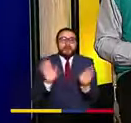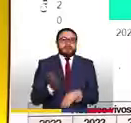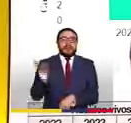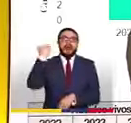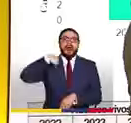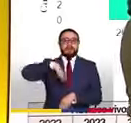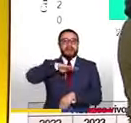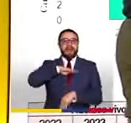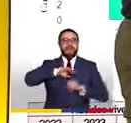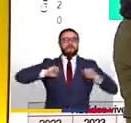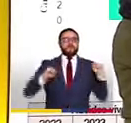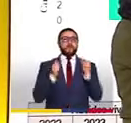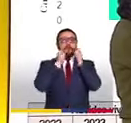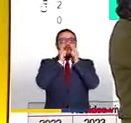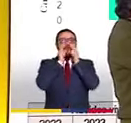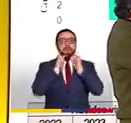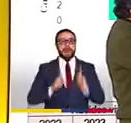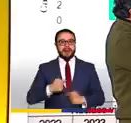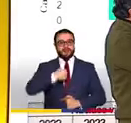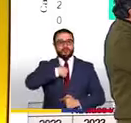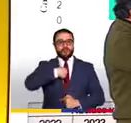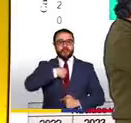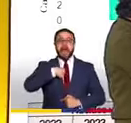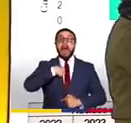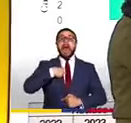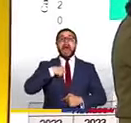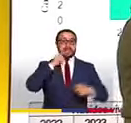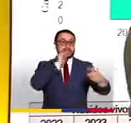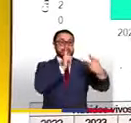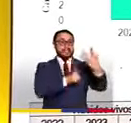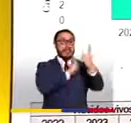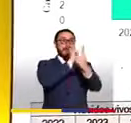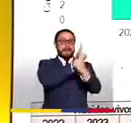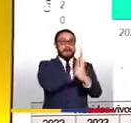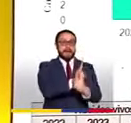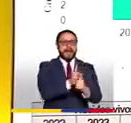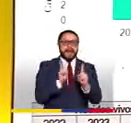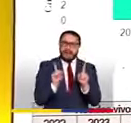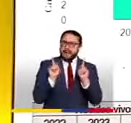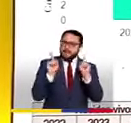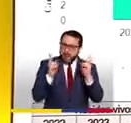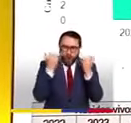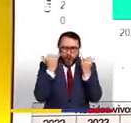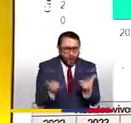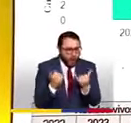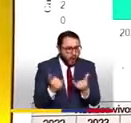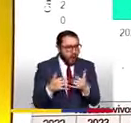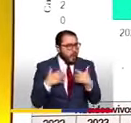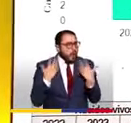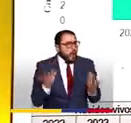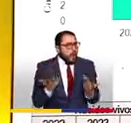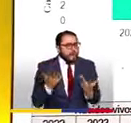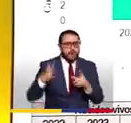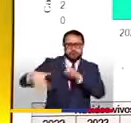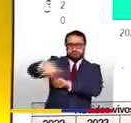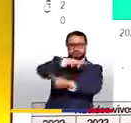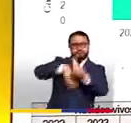Bogotá Humana, pero aquí ya nos estamos acercando, porque el número de casos en